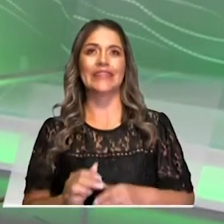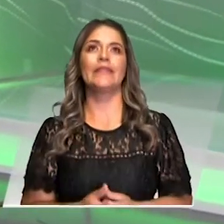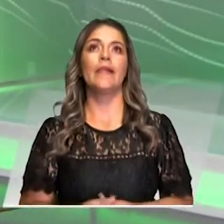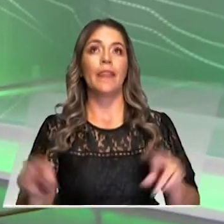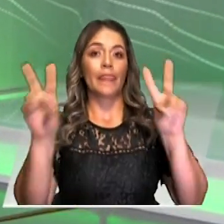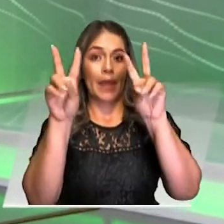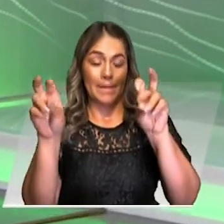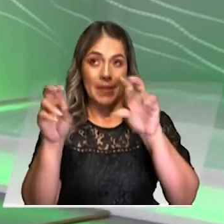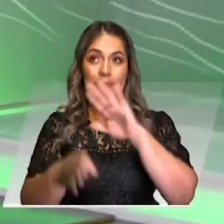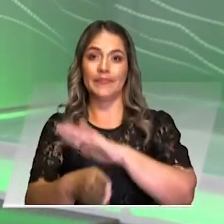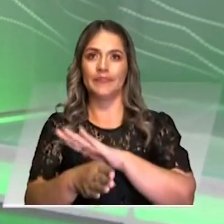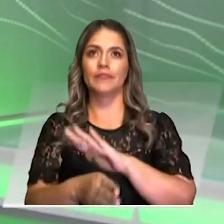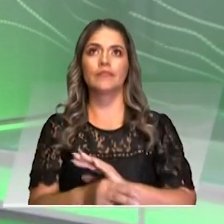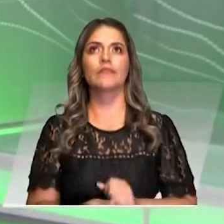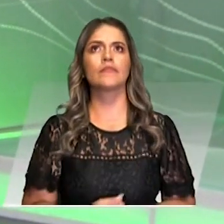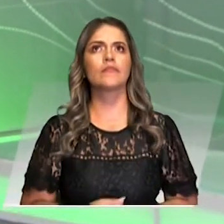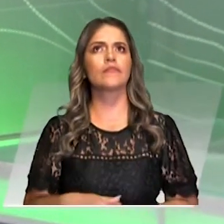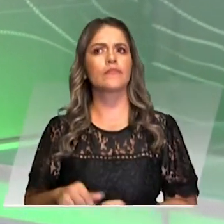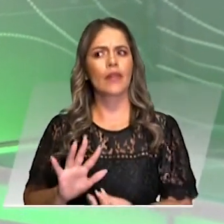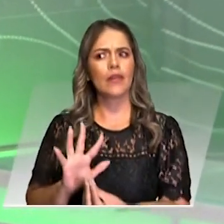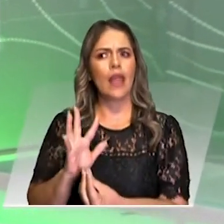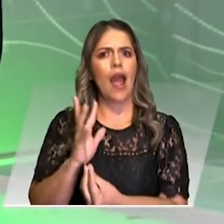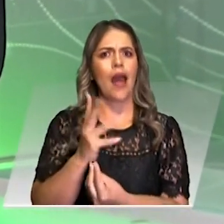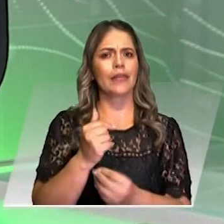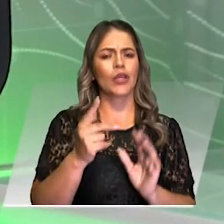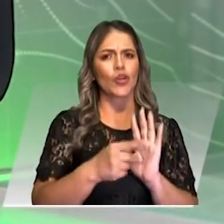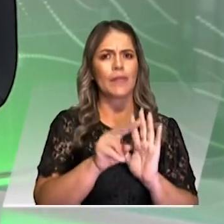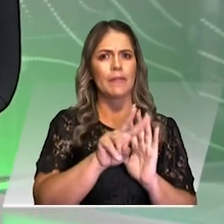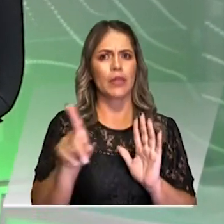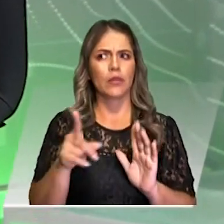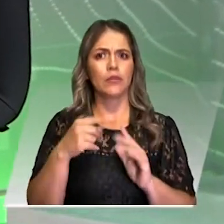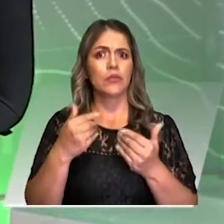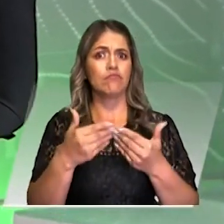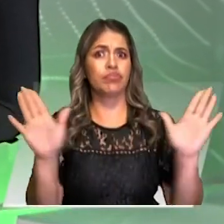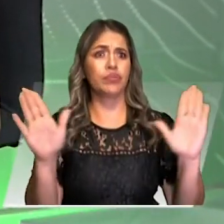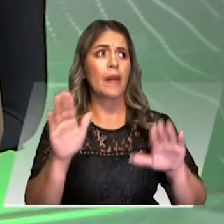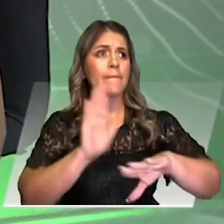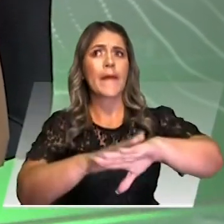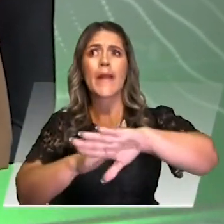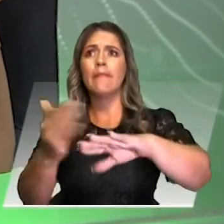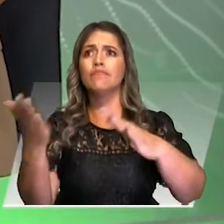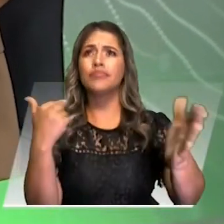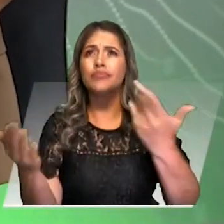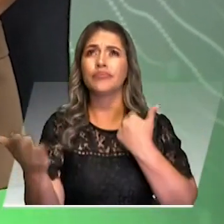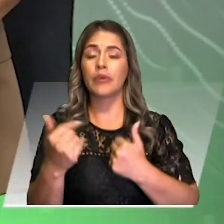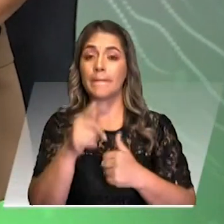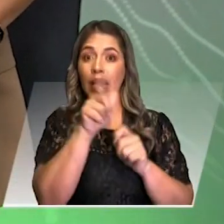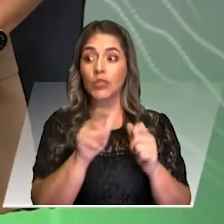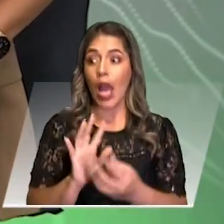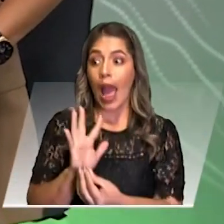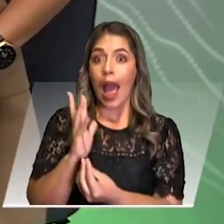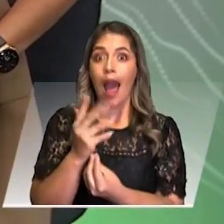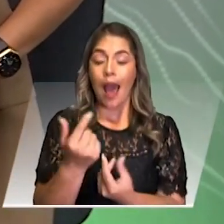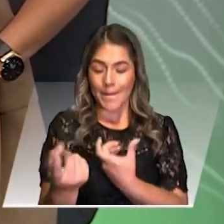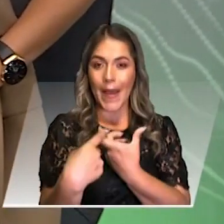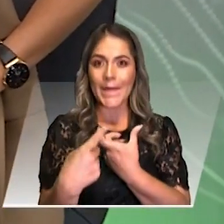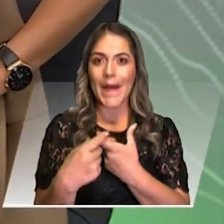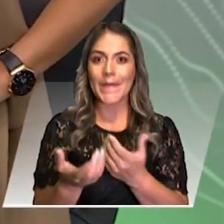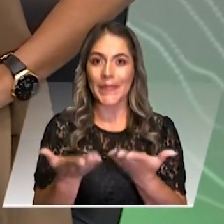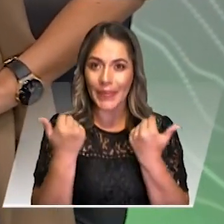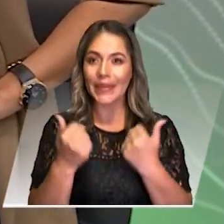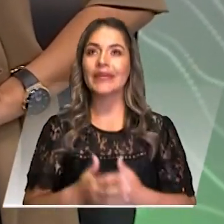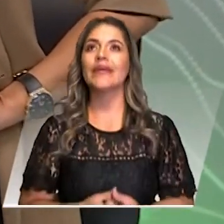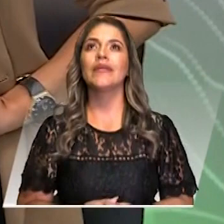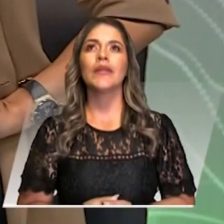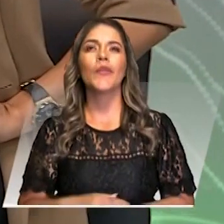La convocatoria de nuevos talentos en el arte 2021 ya abrió sus inscripciones para los artistas emergentes de Medellín. Esto con el fin